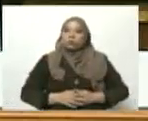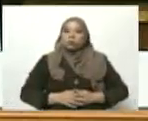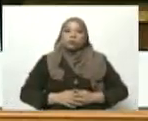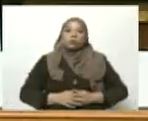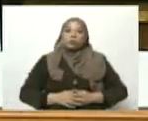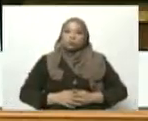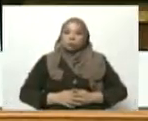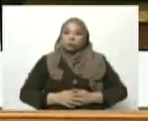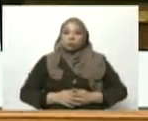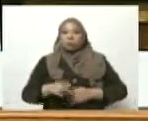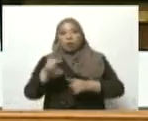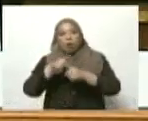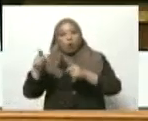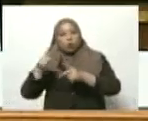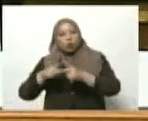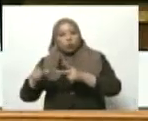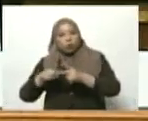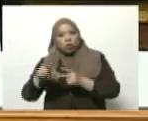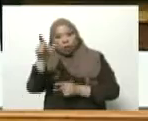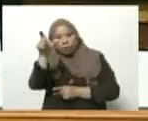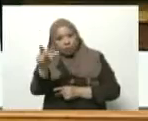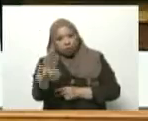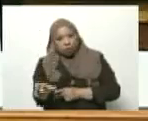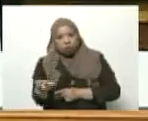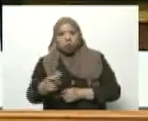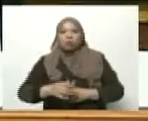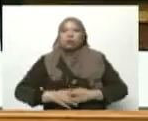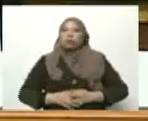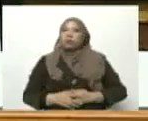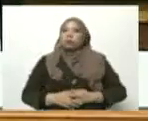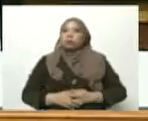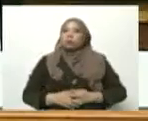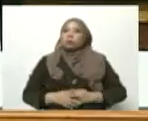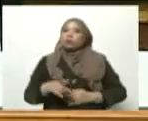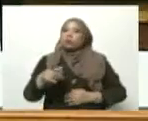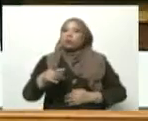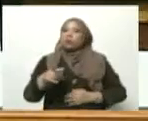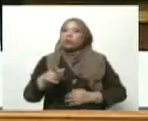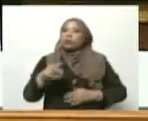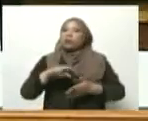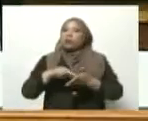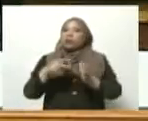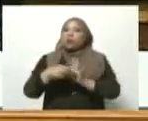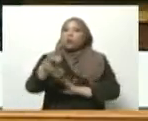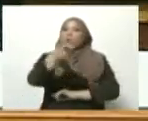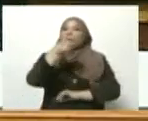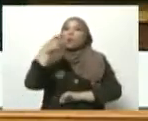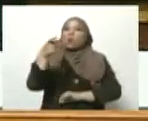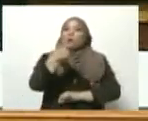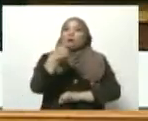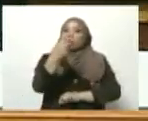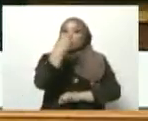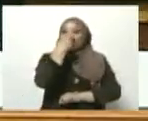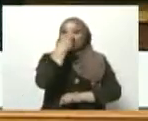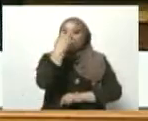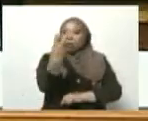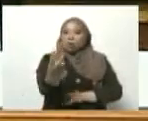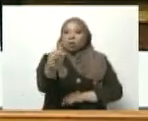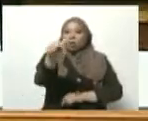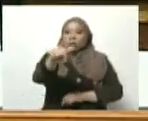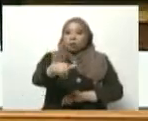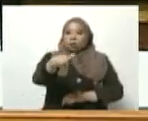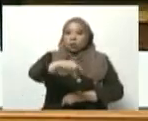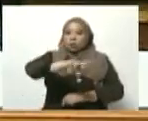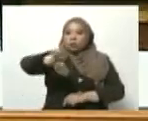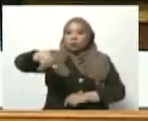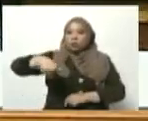diputado Cristóbal Jiménez y el diputado Timoteo Zambrano, para que busquen al invitado de esta Asamblea Nacional,